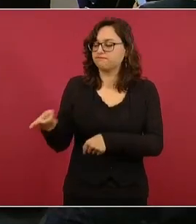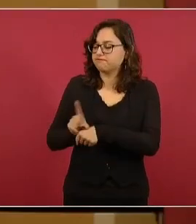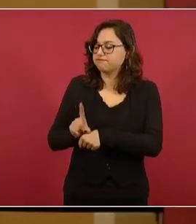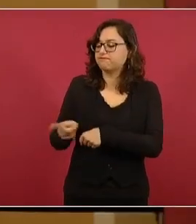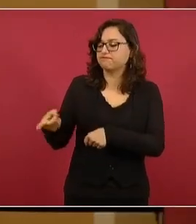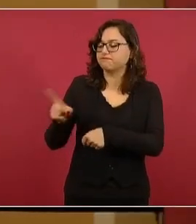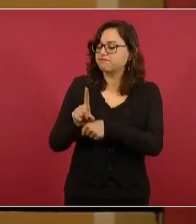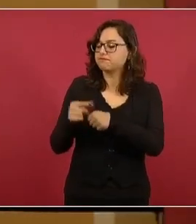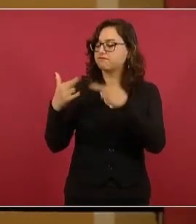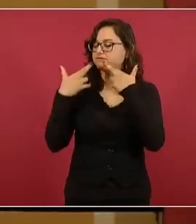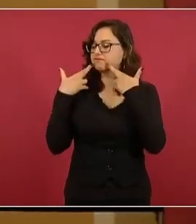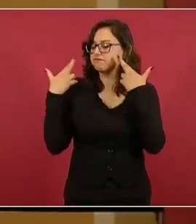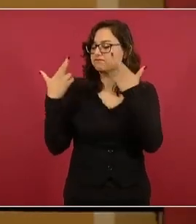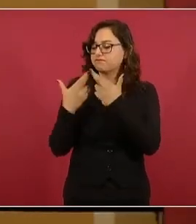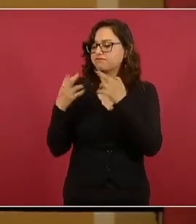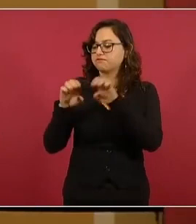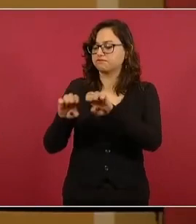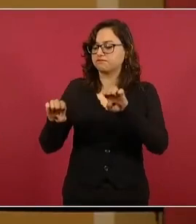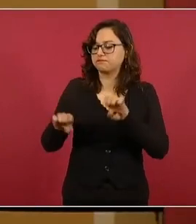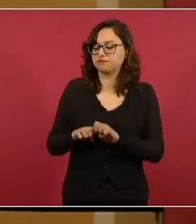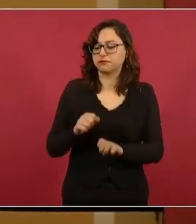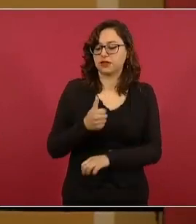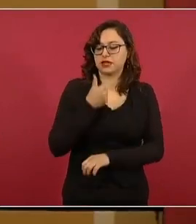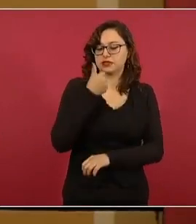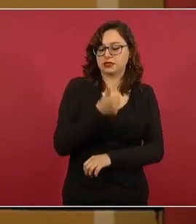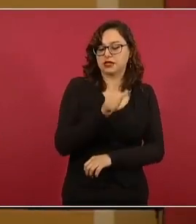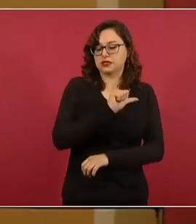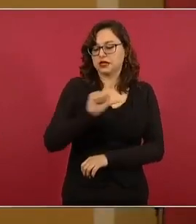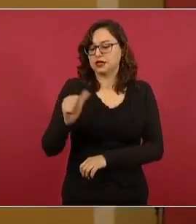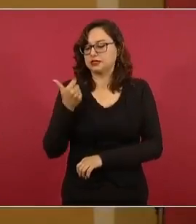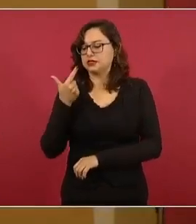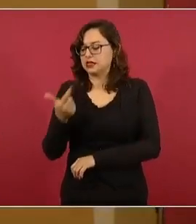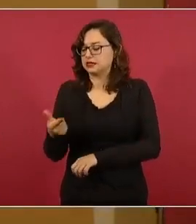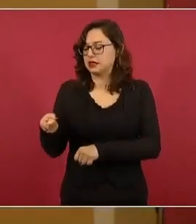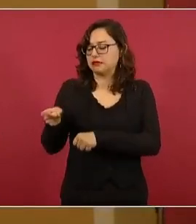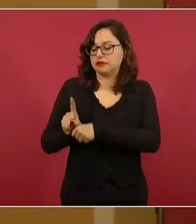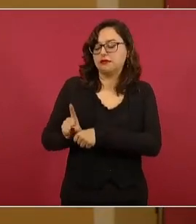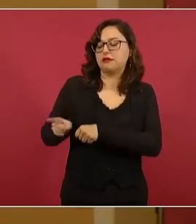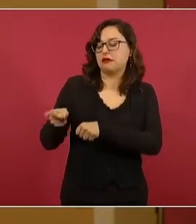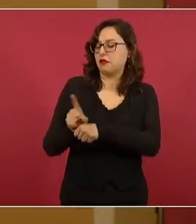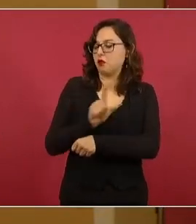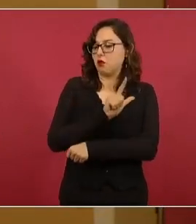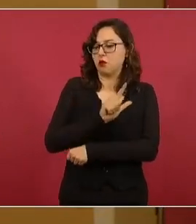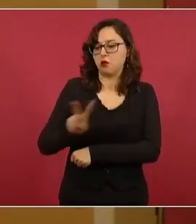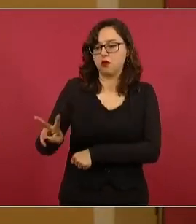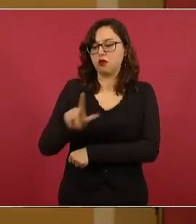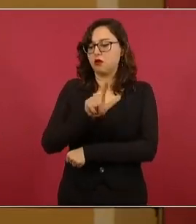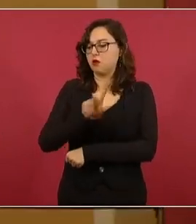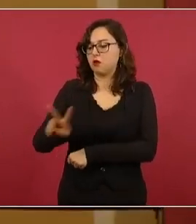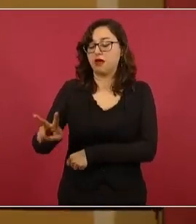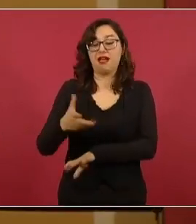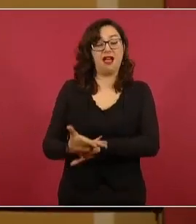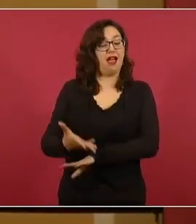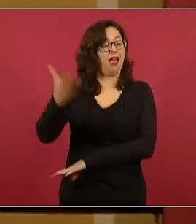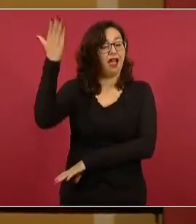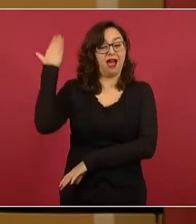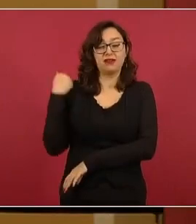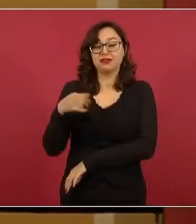días de 6 a 7 de la mañana. Eso nunca se había hecho.